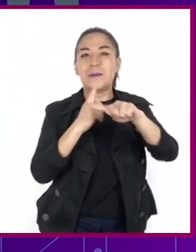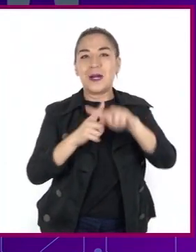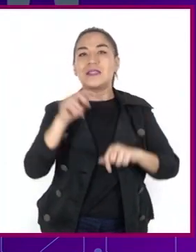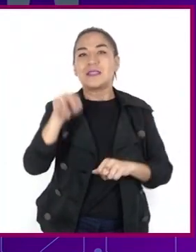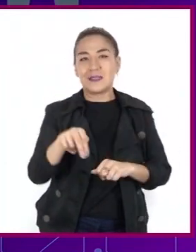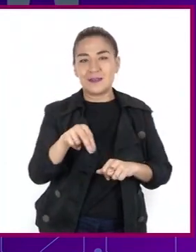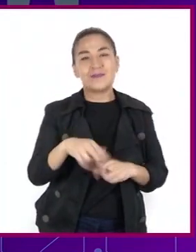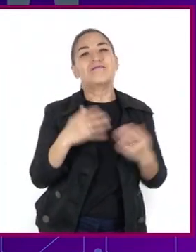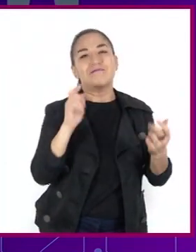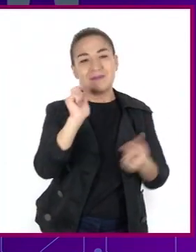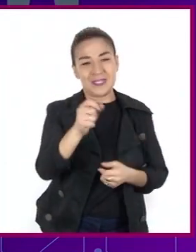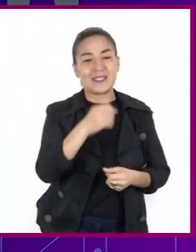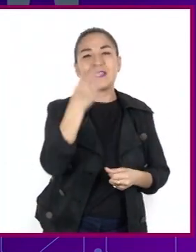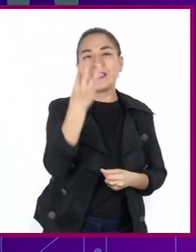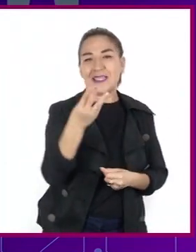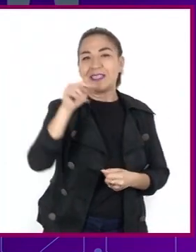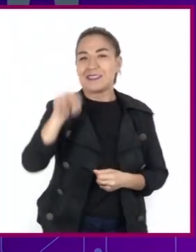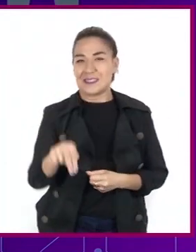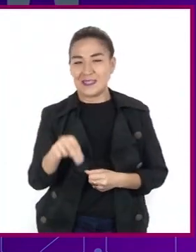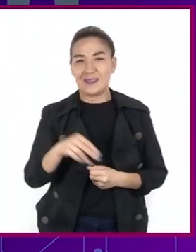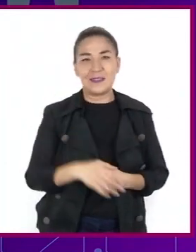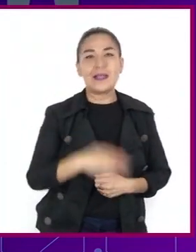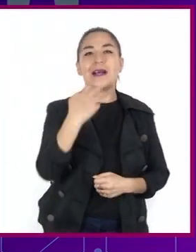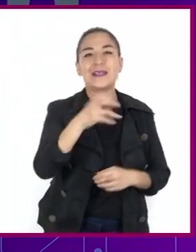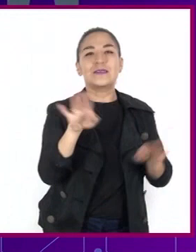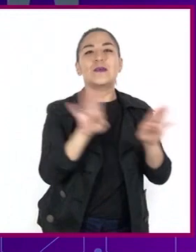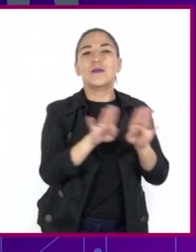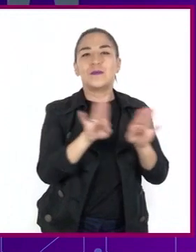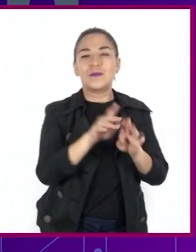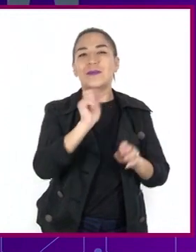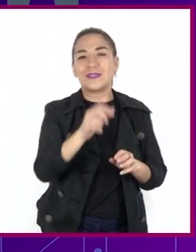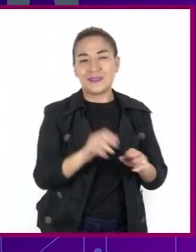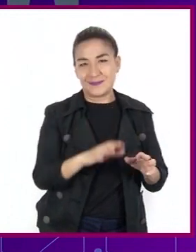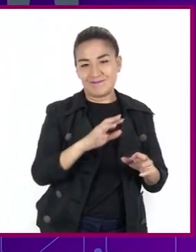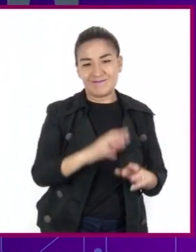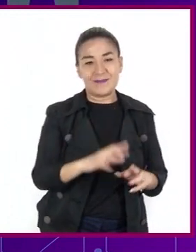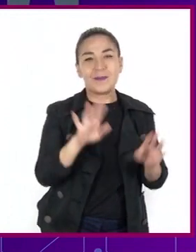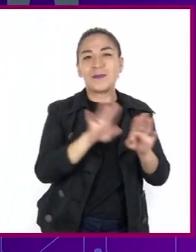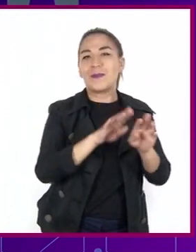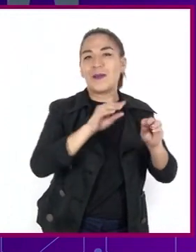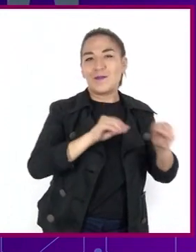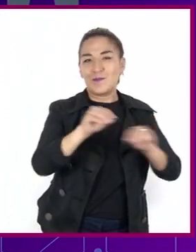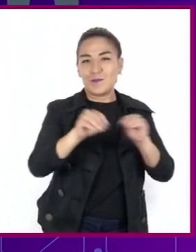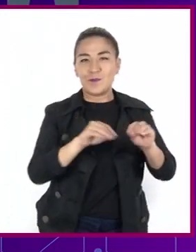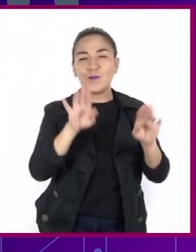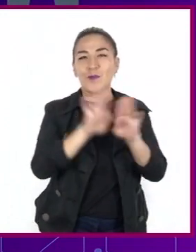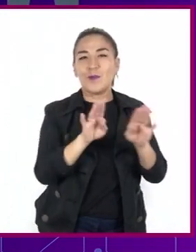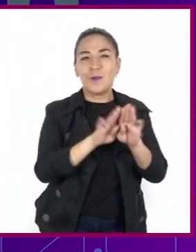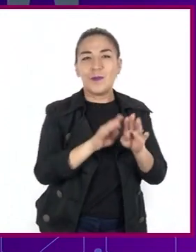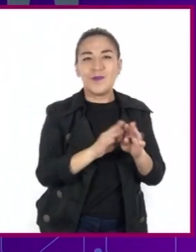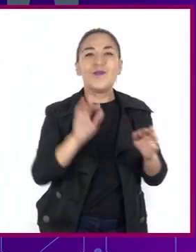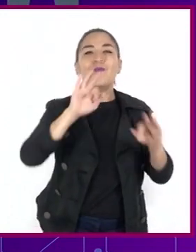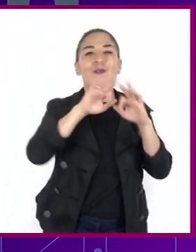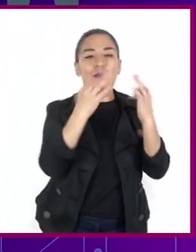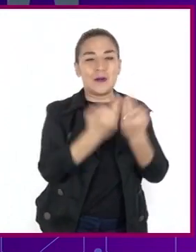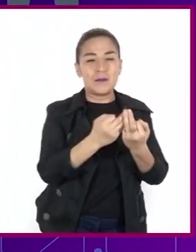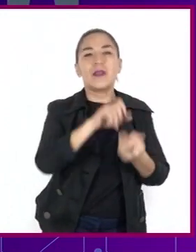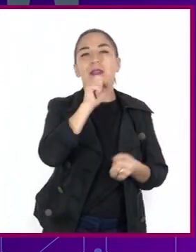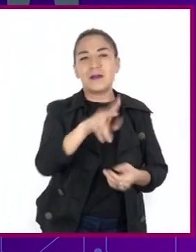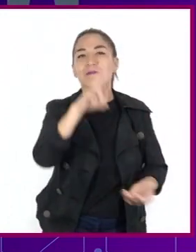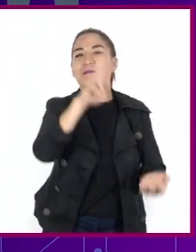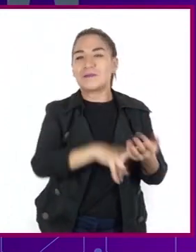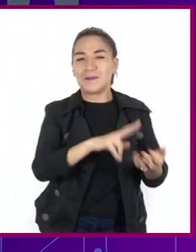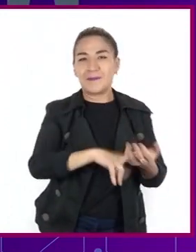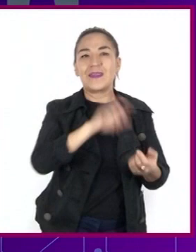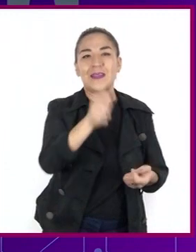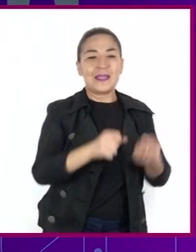tenemos 3n. Y con esto ya hemos descompuesto nuestra expresión algebraica. Pero también hemos encontrado una expresión algebraica